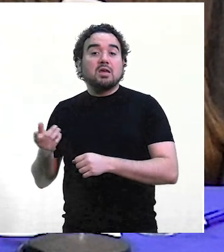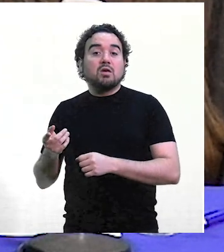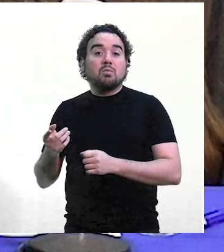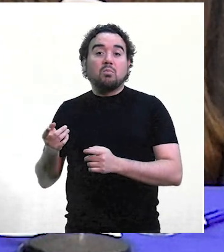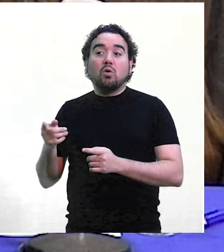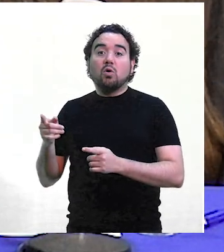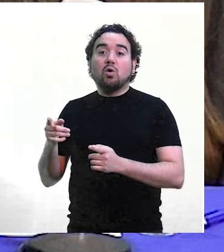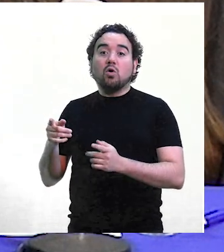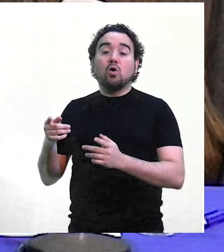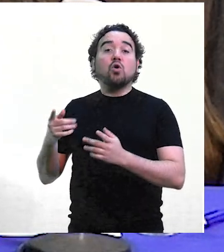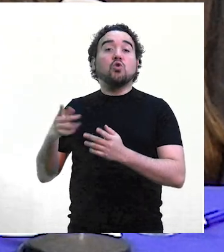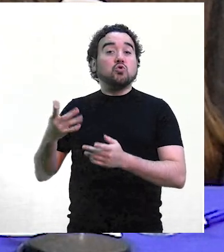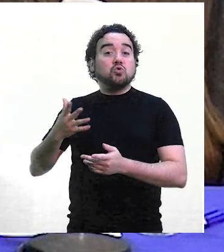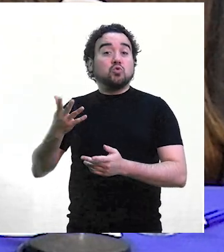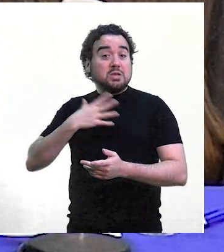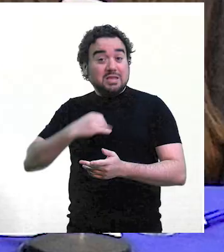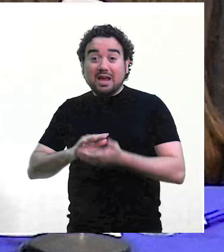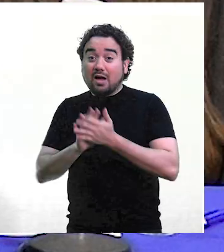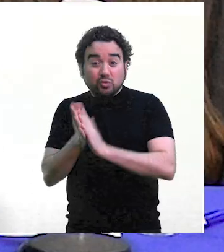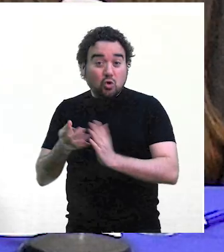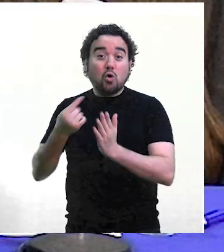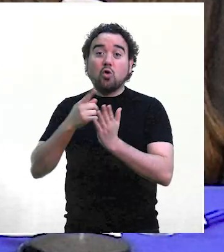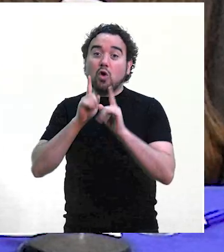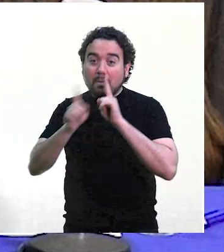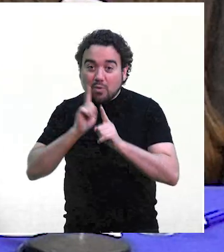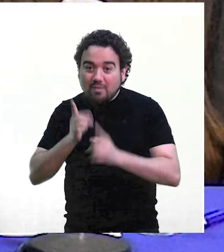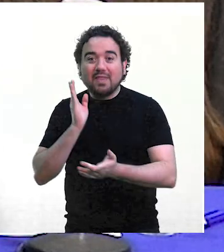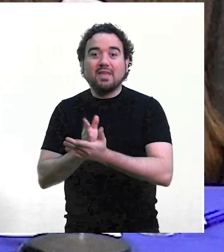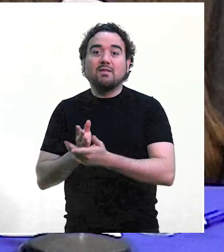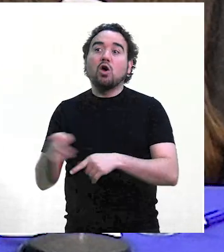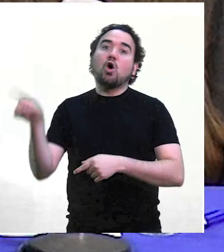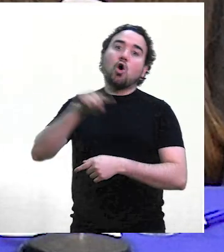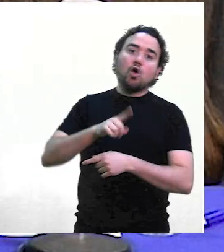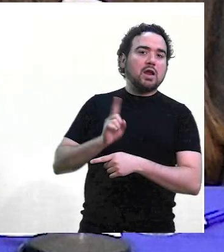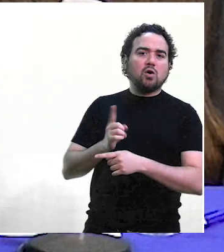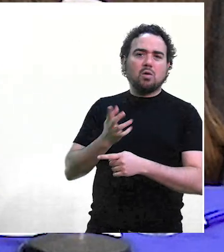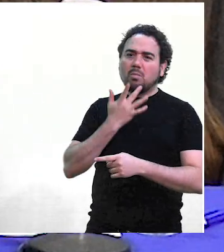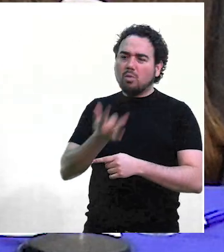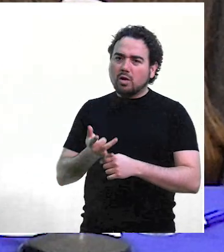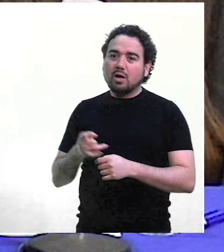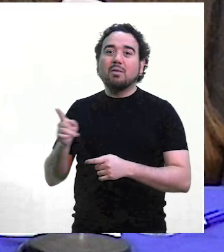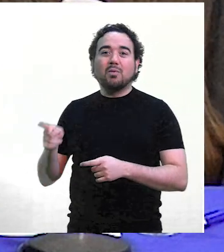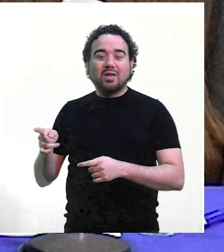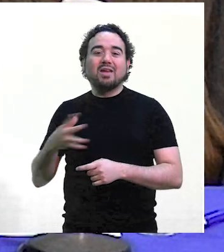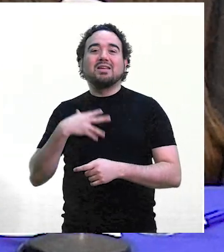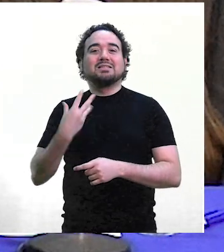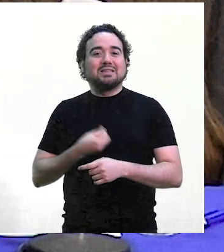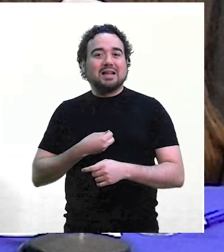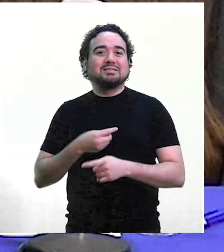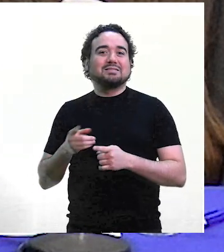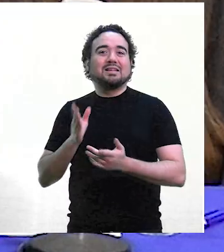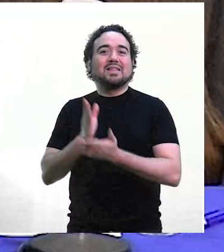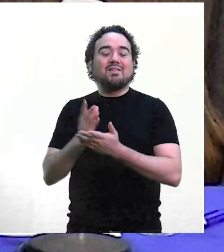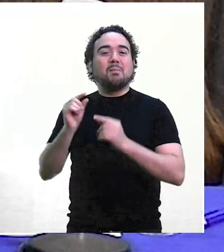y decía, ¿y por qué esta chica no rindió los exámenes como mi hija para poder entrar al liceo cuando había selección? Y le dije, porque es trans,